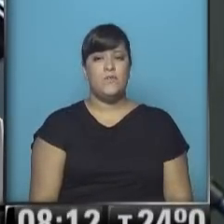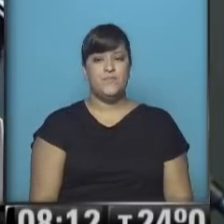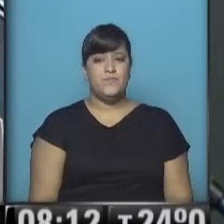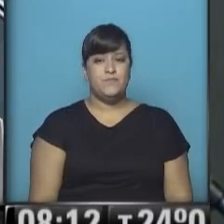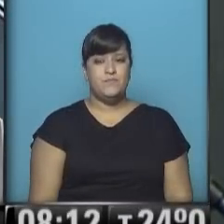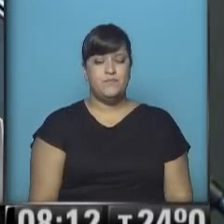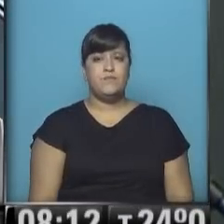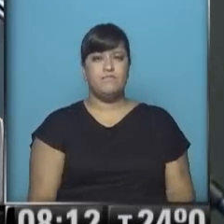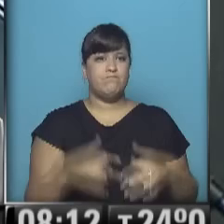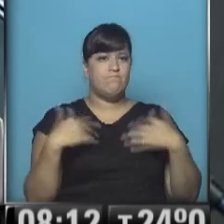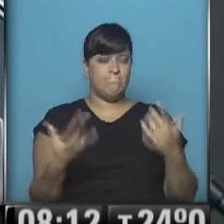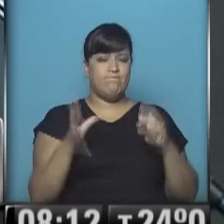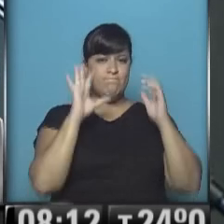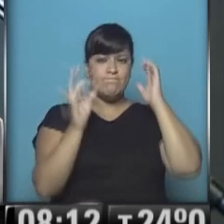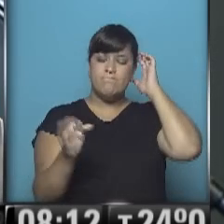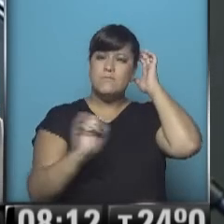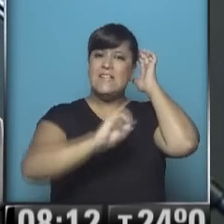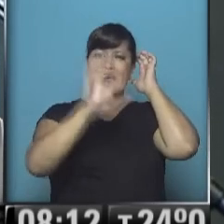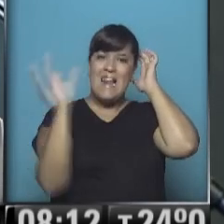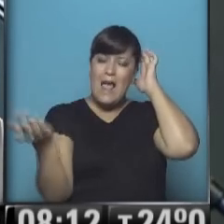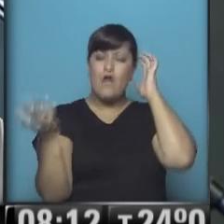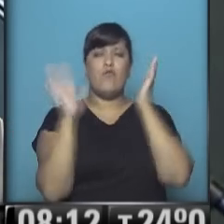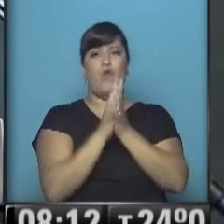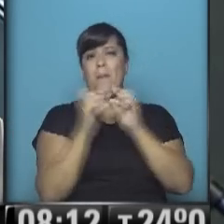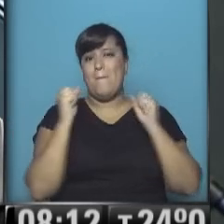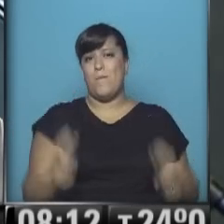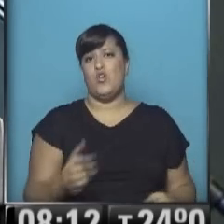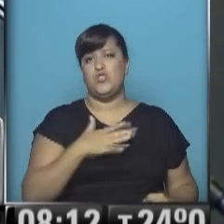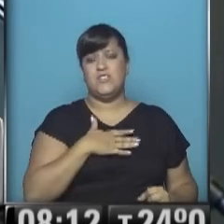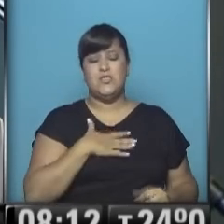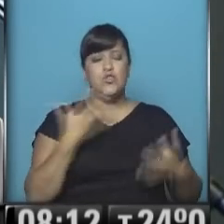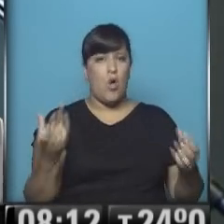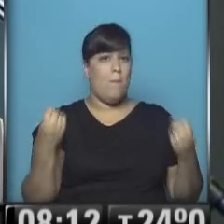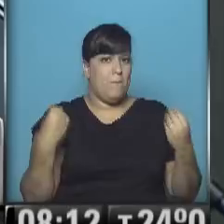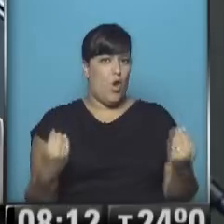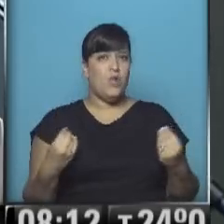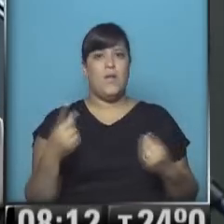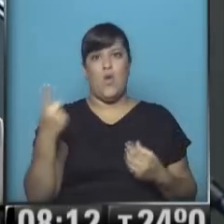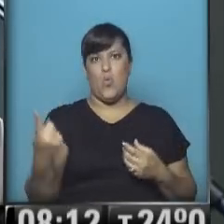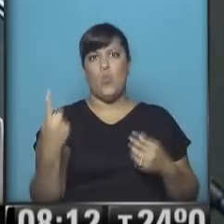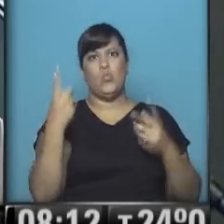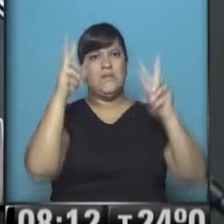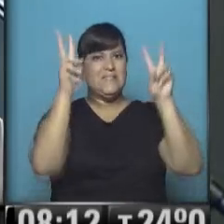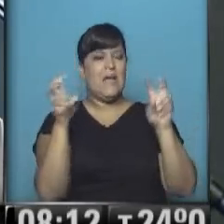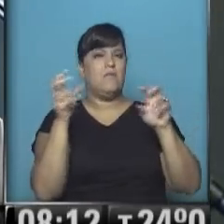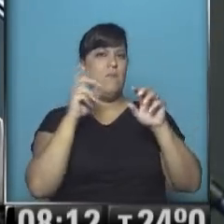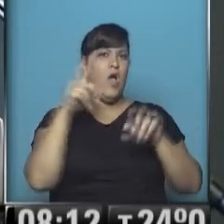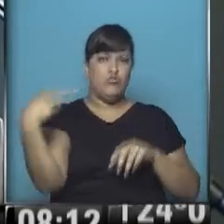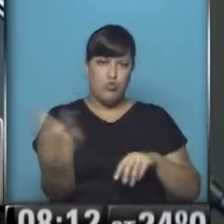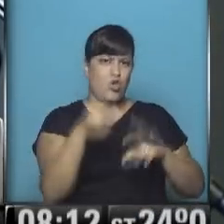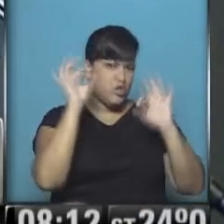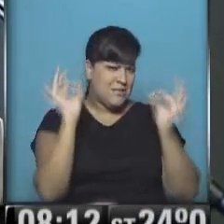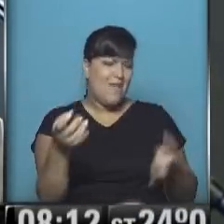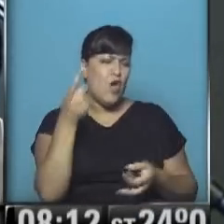absolutamente claro cuál es la posición, en el sentido de que frente a un hecho de repercusión pública